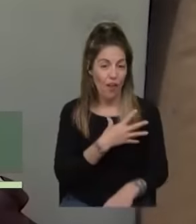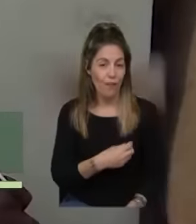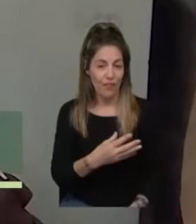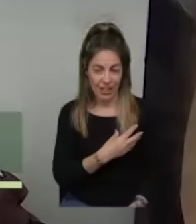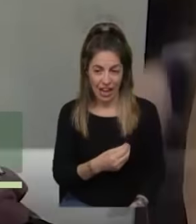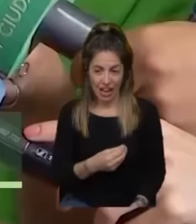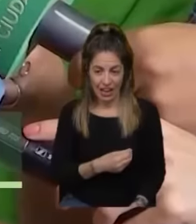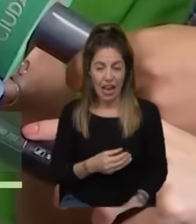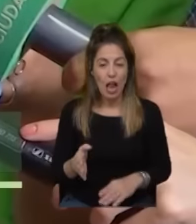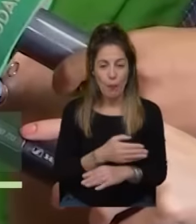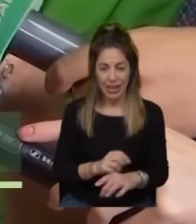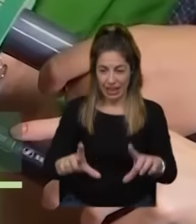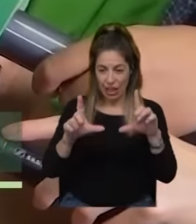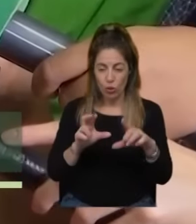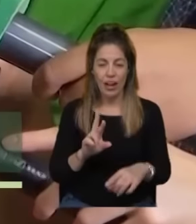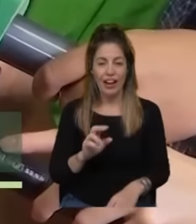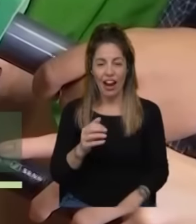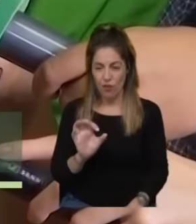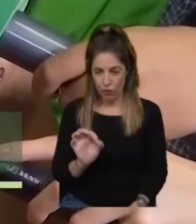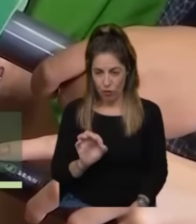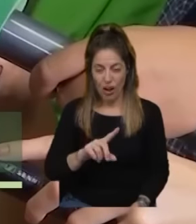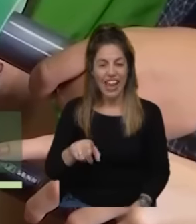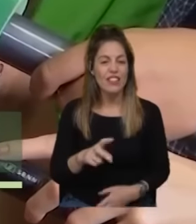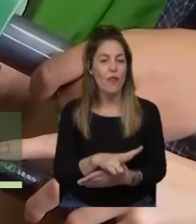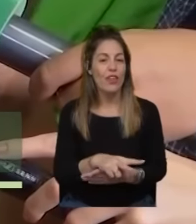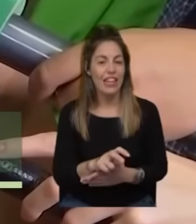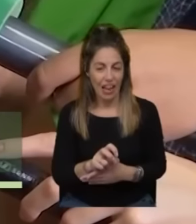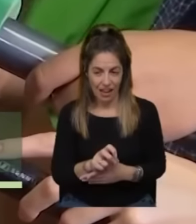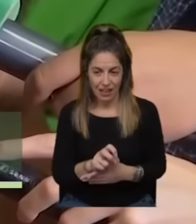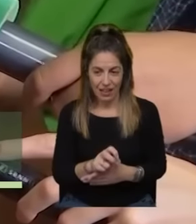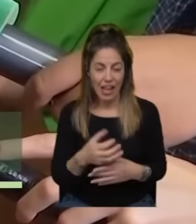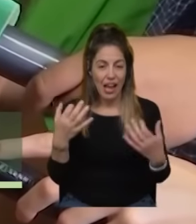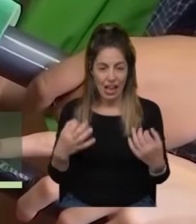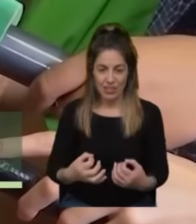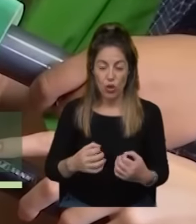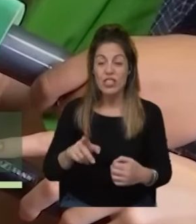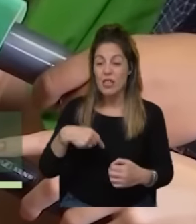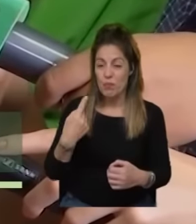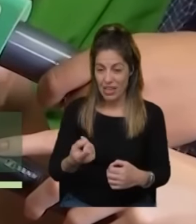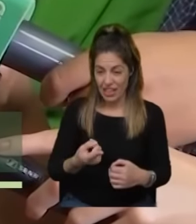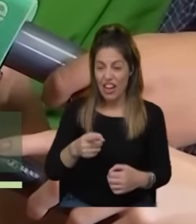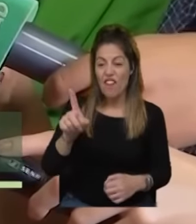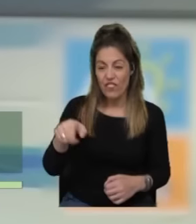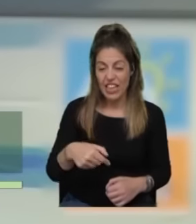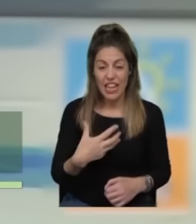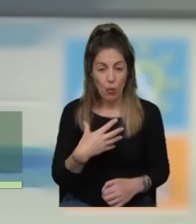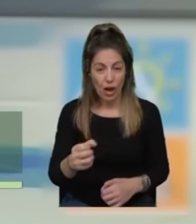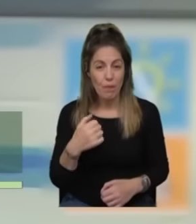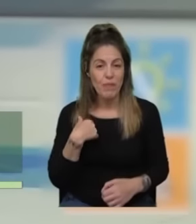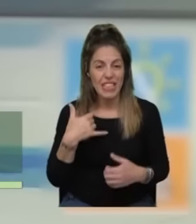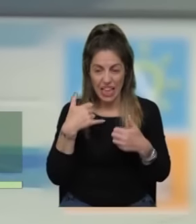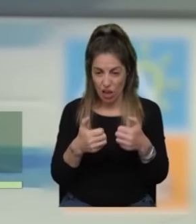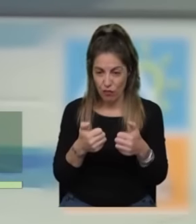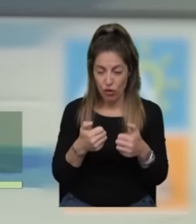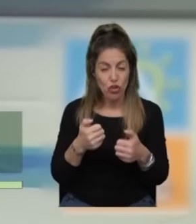marco de la precandidatura de Laura Raffo, la ex fiscal Gabriela Fossati, aseguró que si mañana vienen a buscar mi teléfono, lo piso y lo